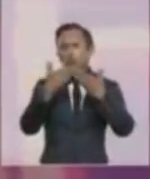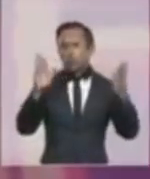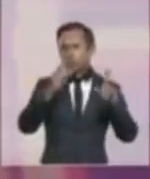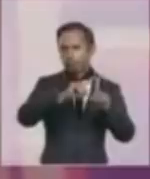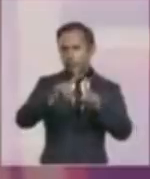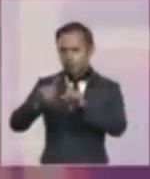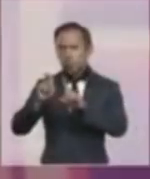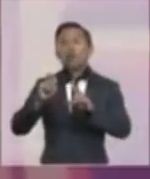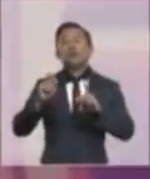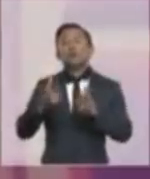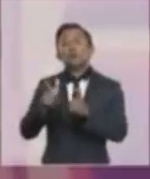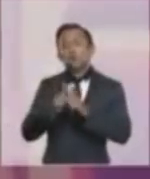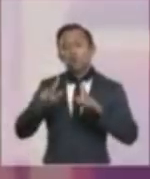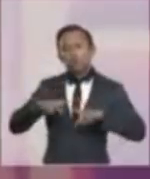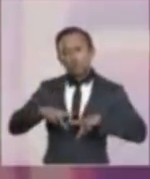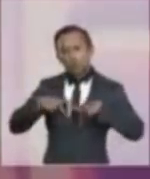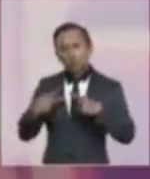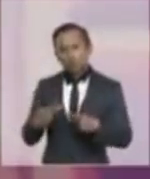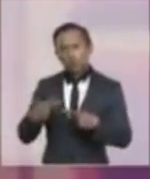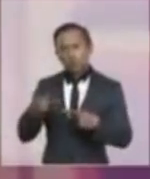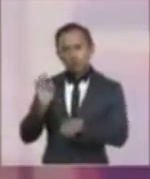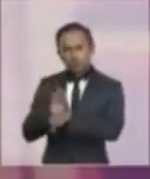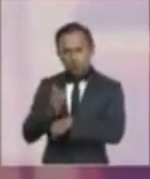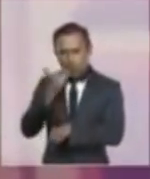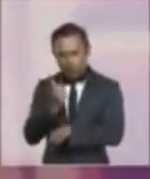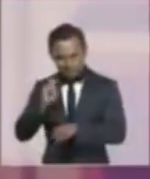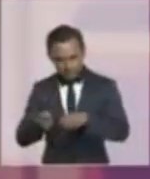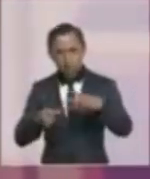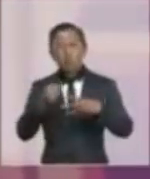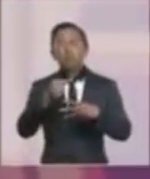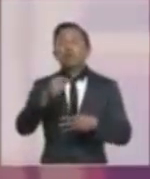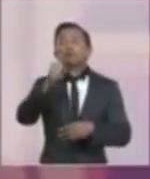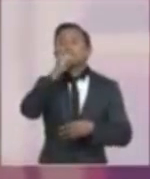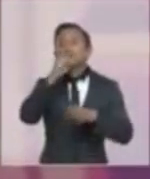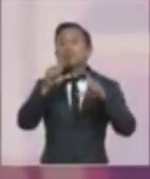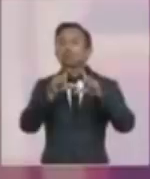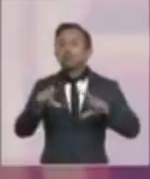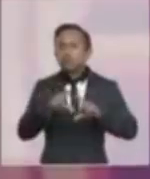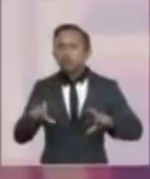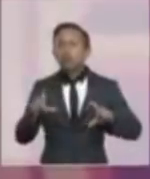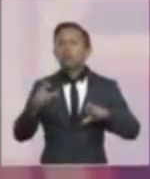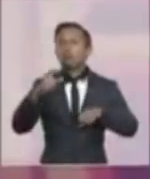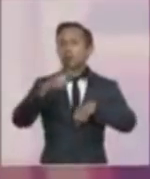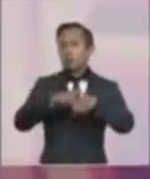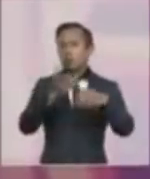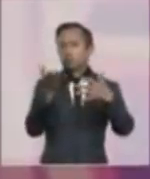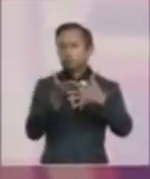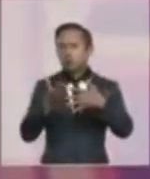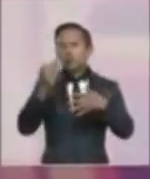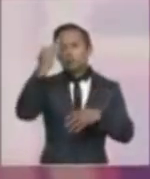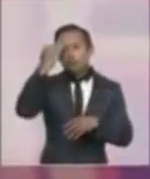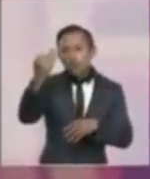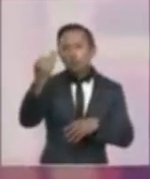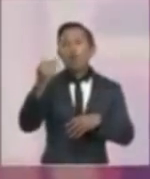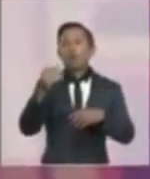de vulnerabilidad. El formato de este debate, los bloques y segmentos, la duración de las participaciones y el